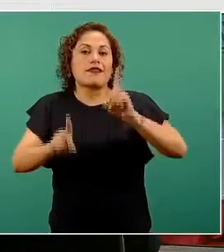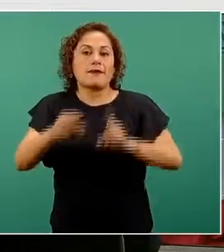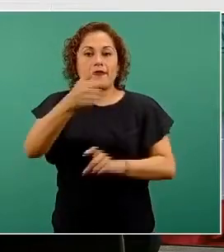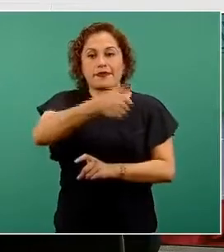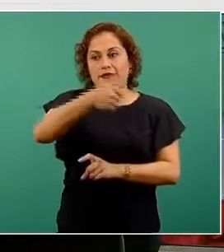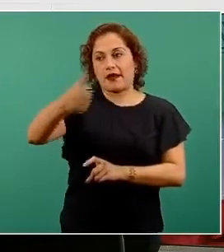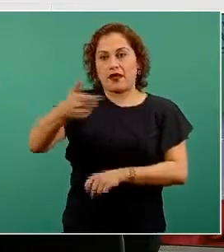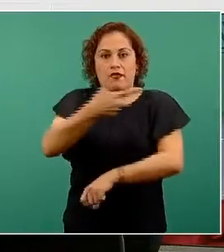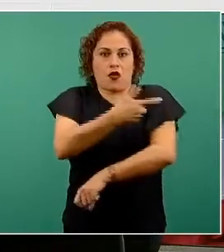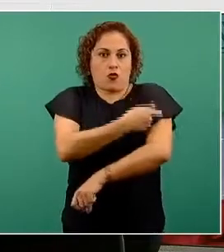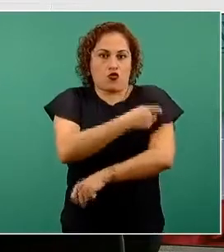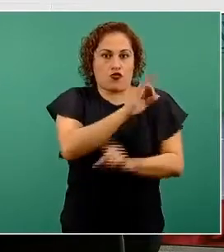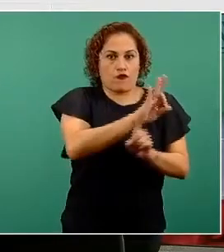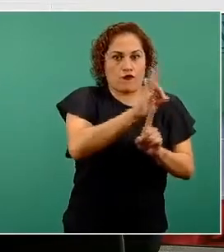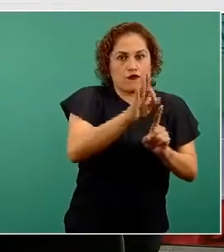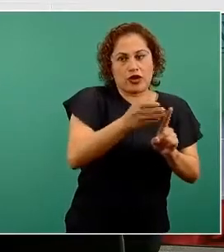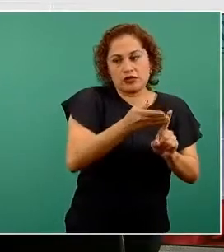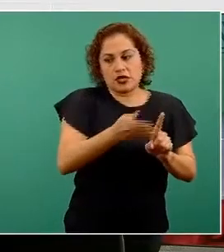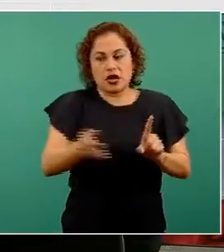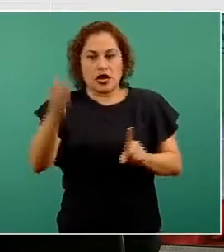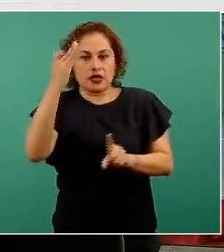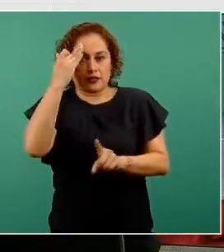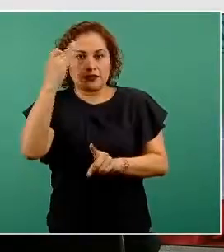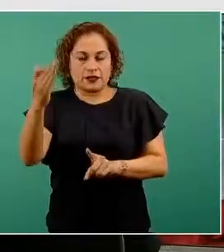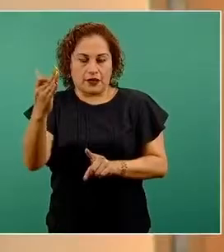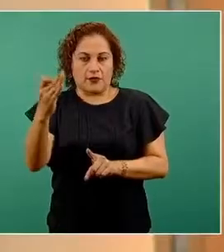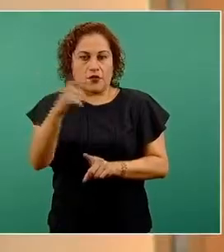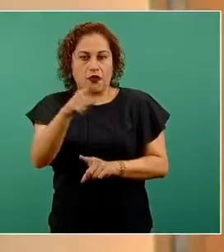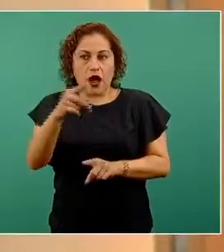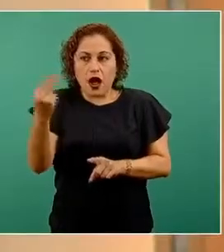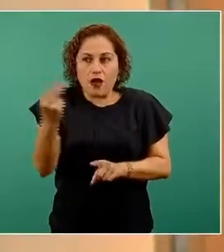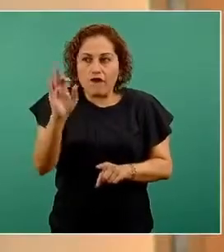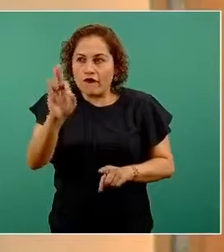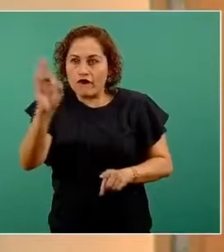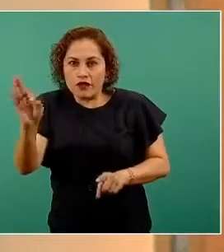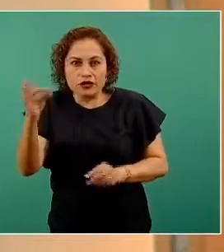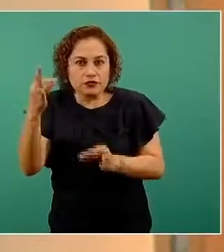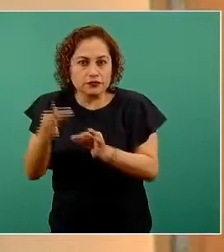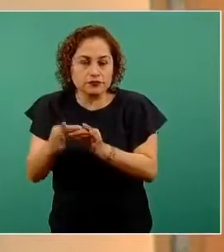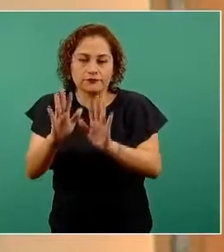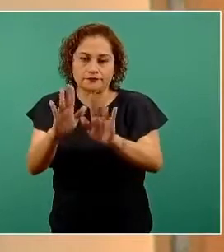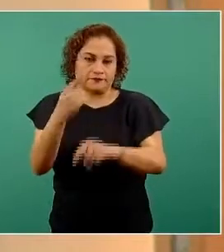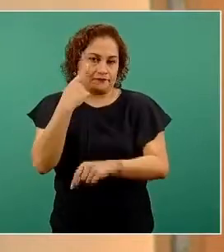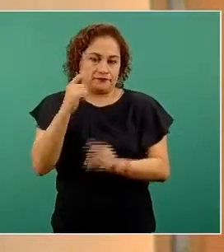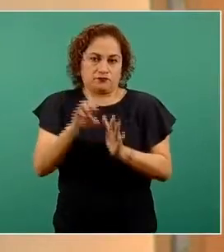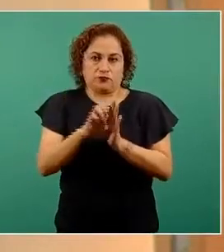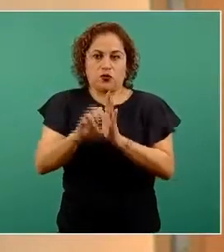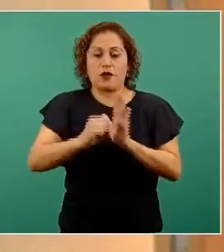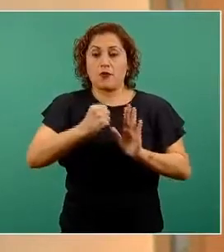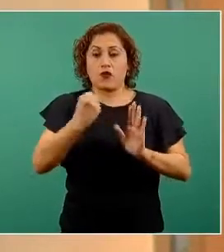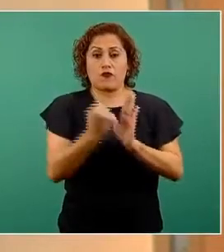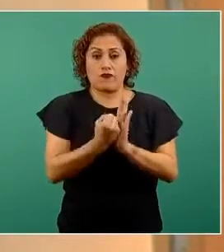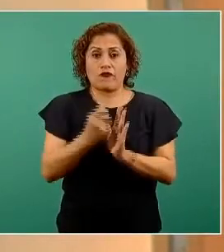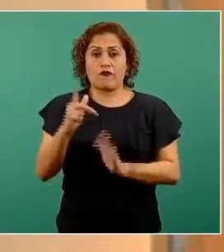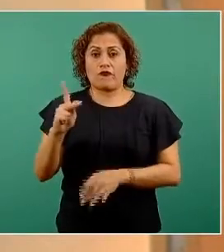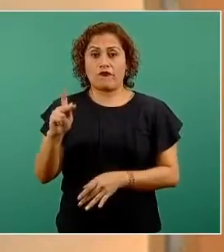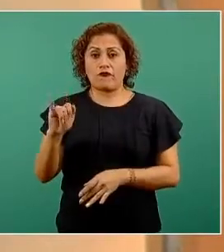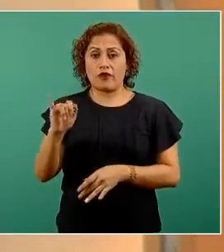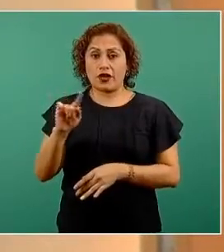un número de días o de semanas en que es recomendable. Por ejemplo, la vacuna de Pfizer se puede